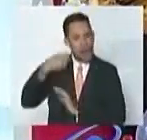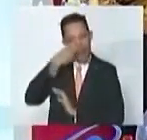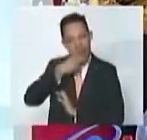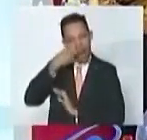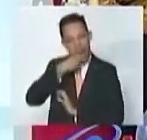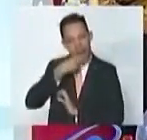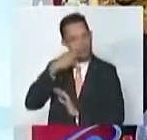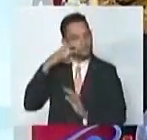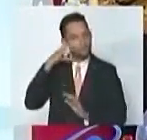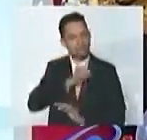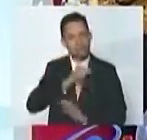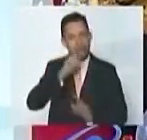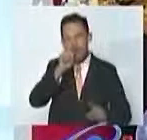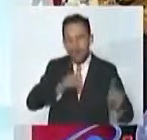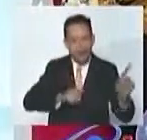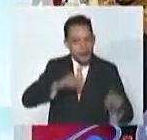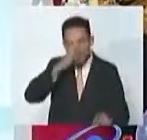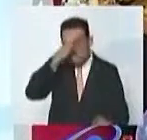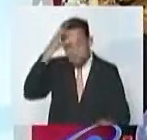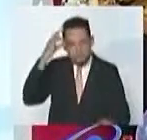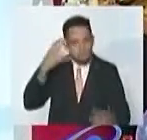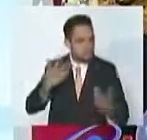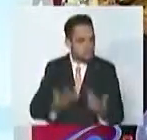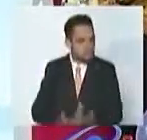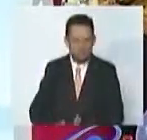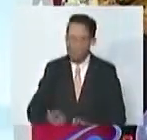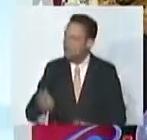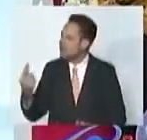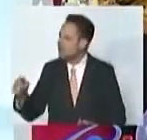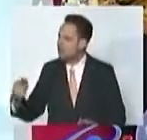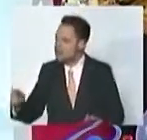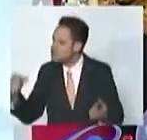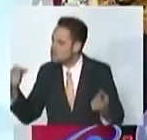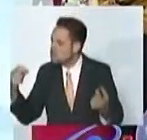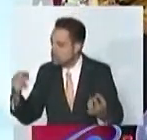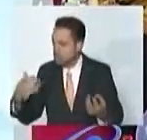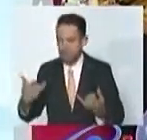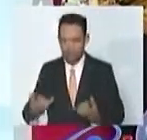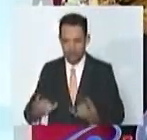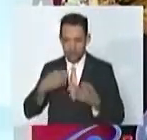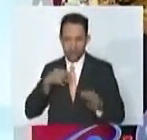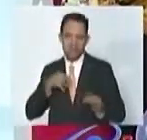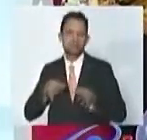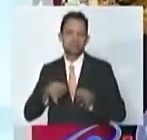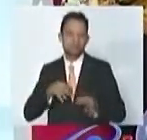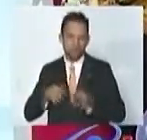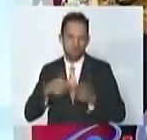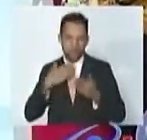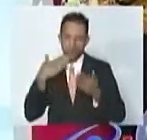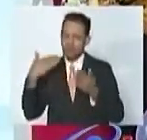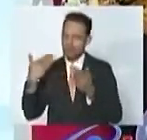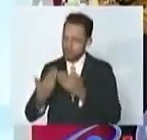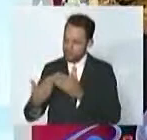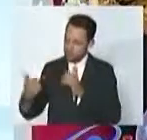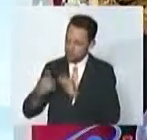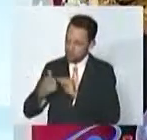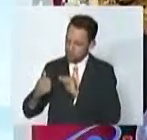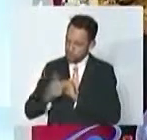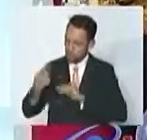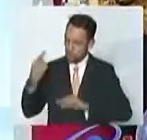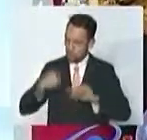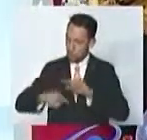ustedes desconocen en qué consiste esta área. Mónica, muchas gracias, bienvenida a Conexión Vital.